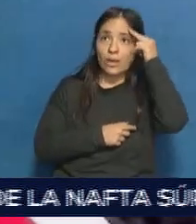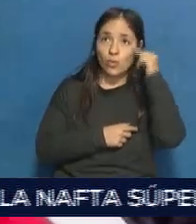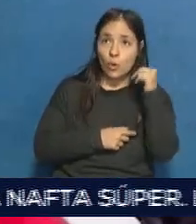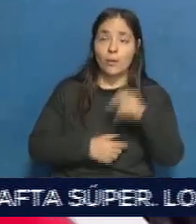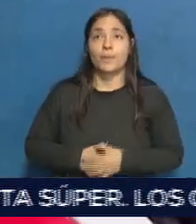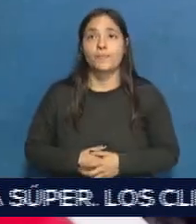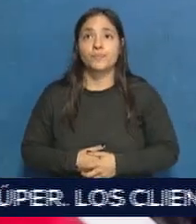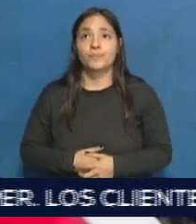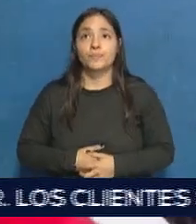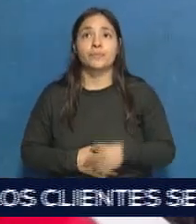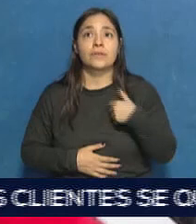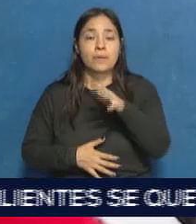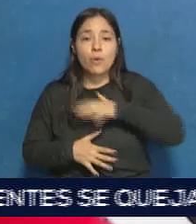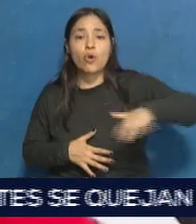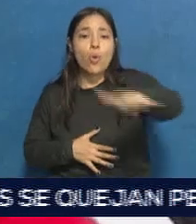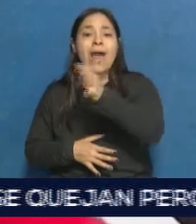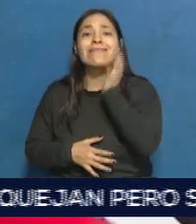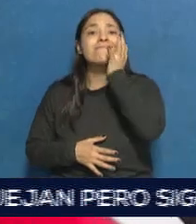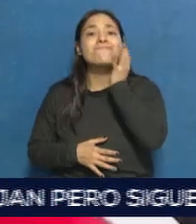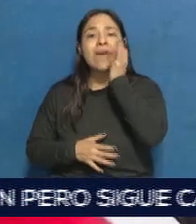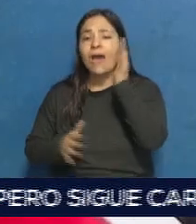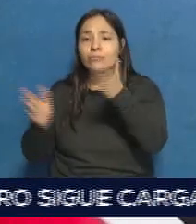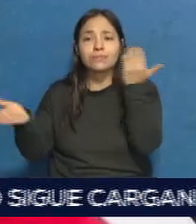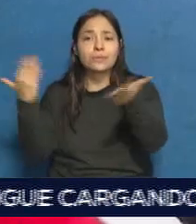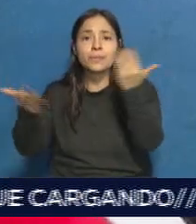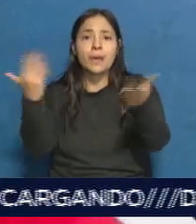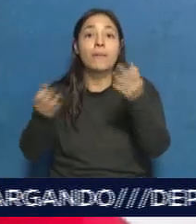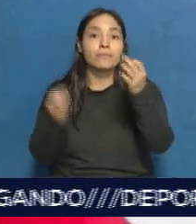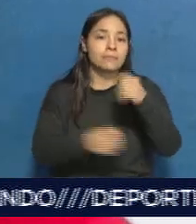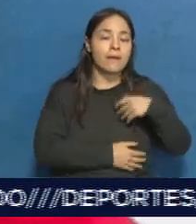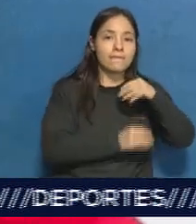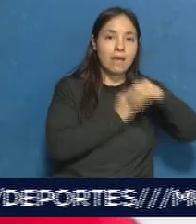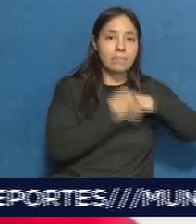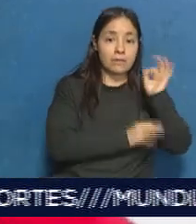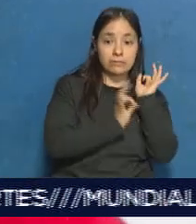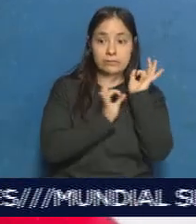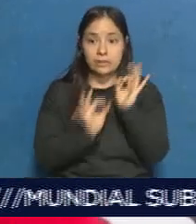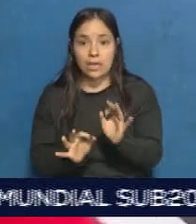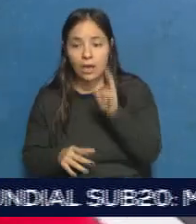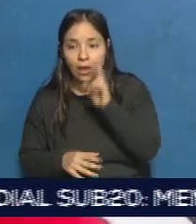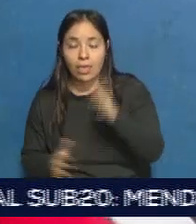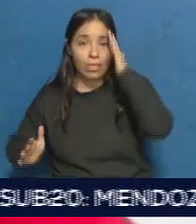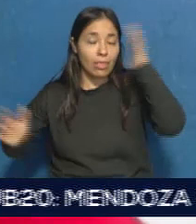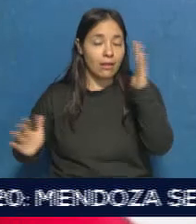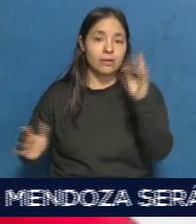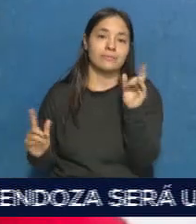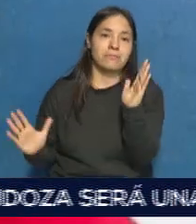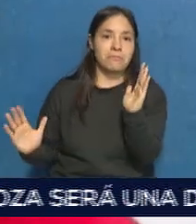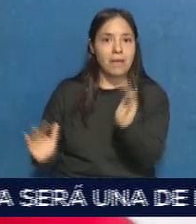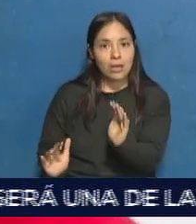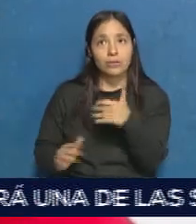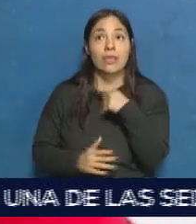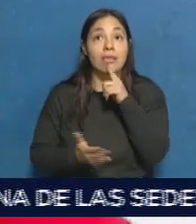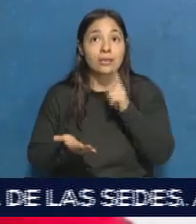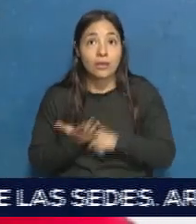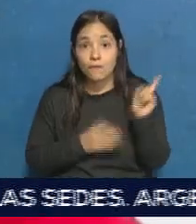inventando por lo menos limpiar para que sea un poco menos chocante a la hora de que la familia vuelva si es que decide volver